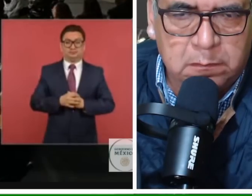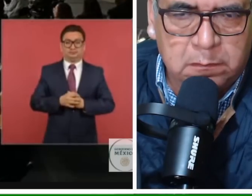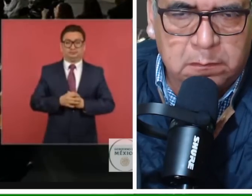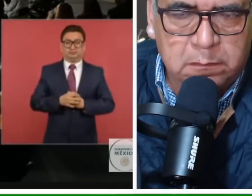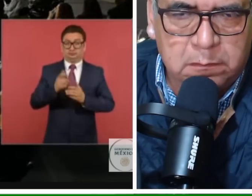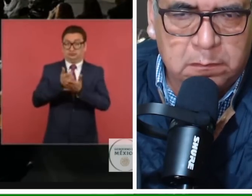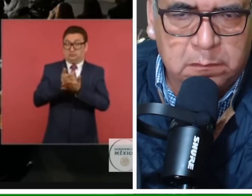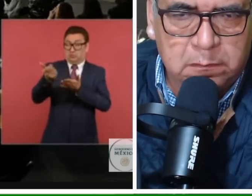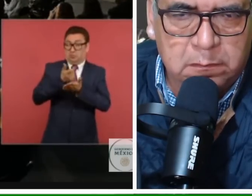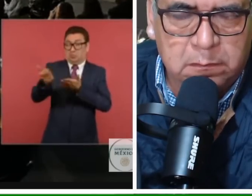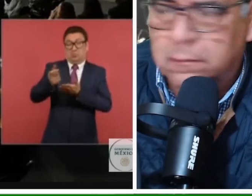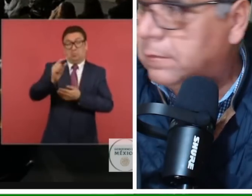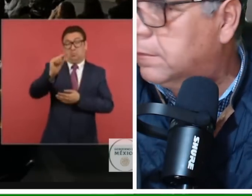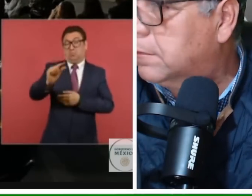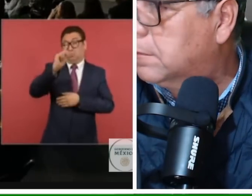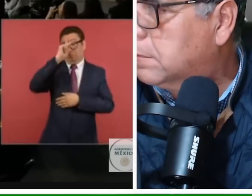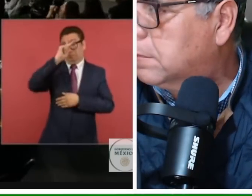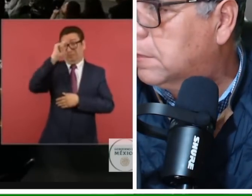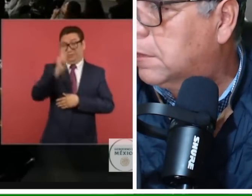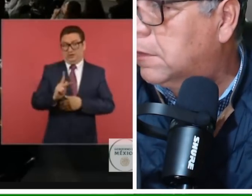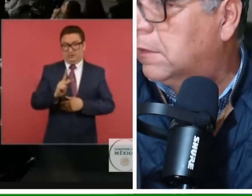ingresos muy precarios.